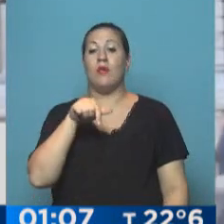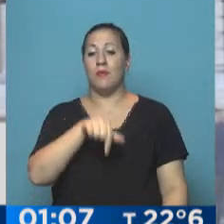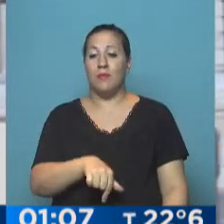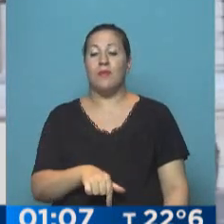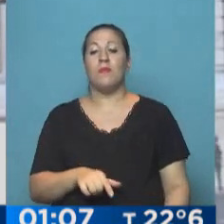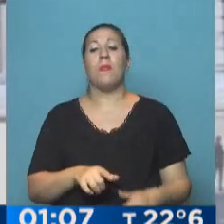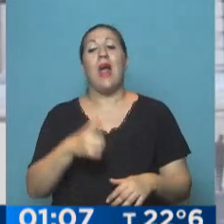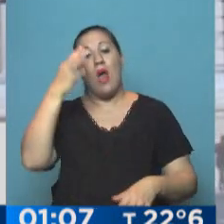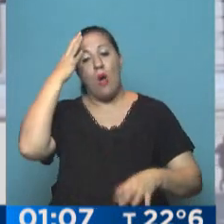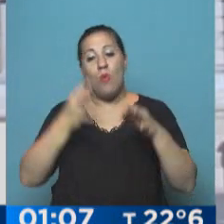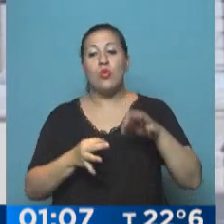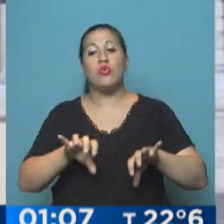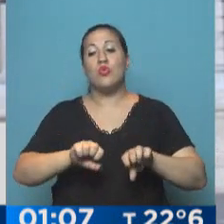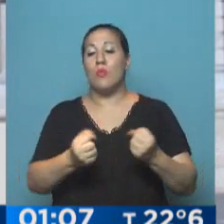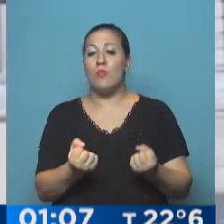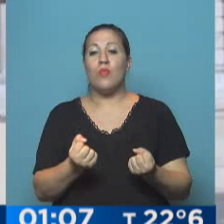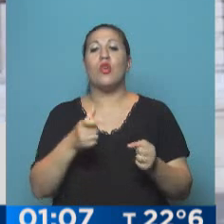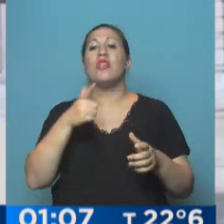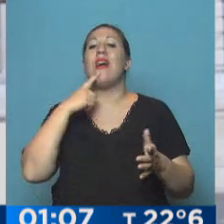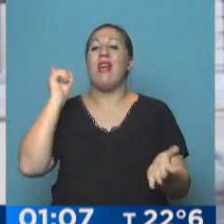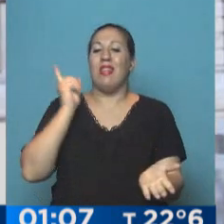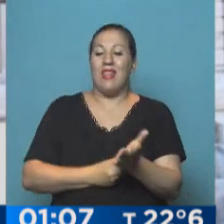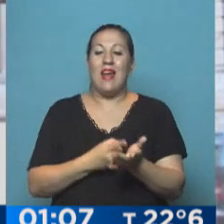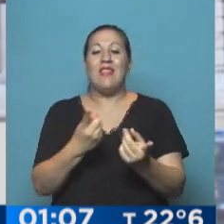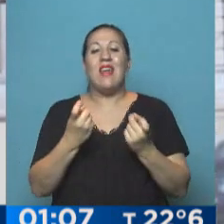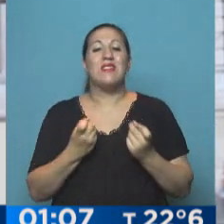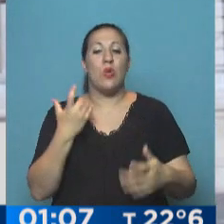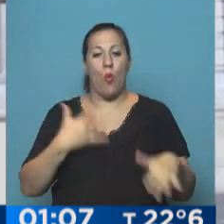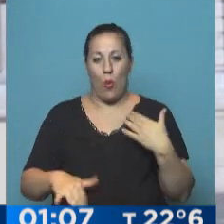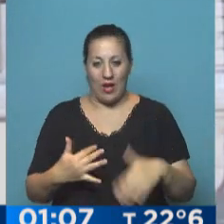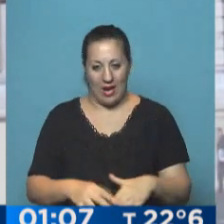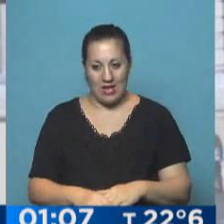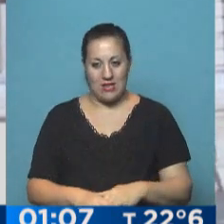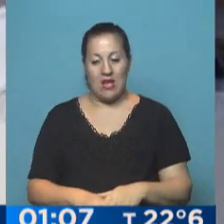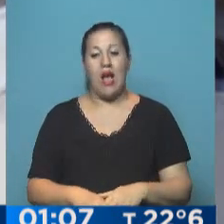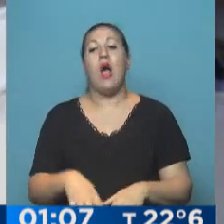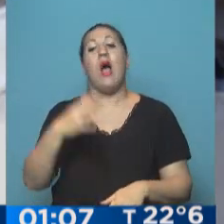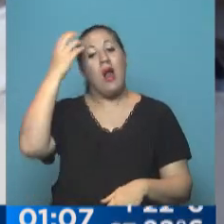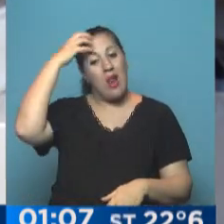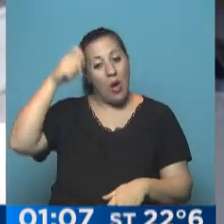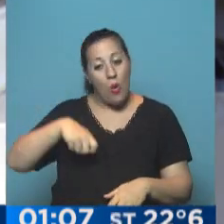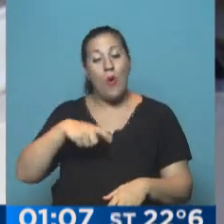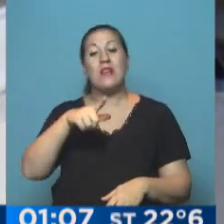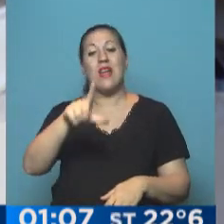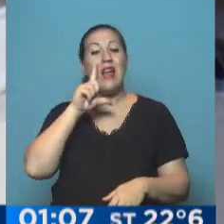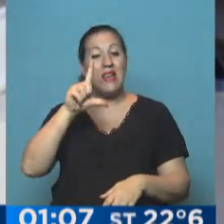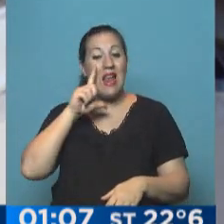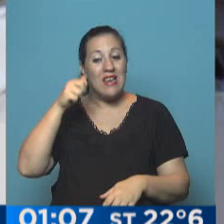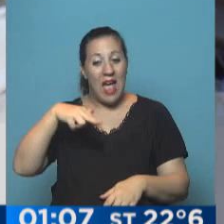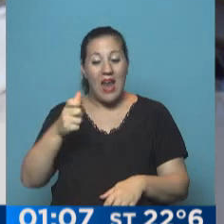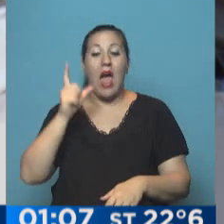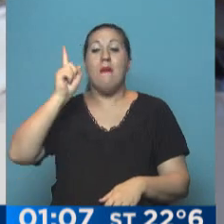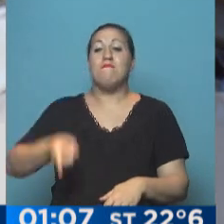Coparticipación. La justicia suspendió el decreto de necesidad de urgencia. La jueza Liliana Heyland ordenó al